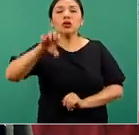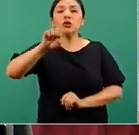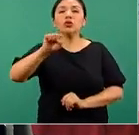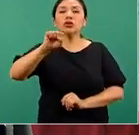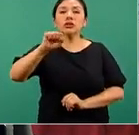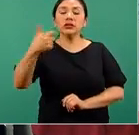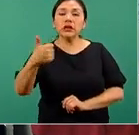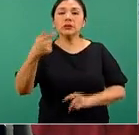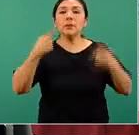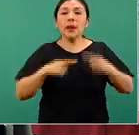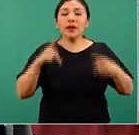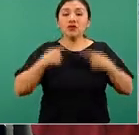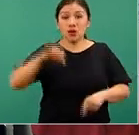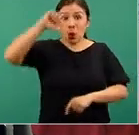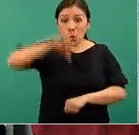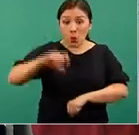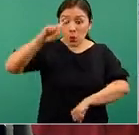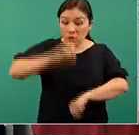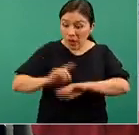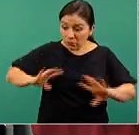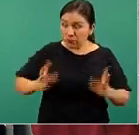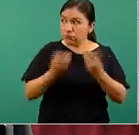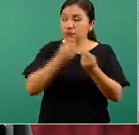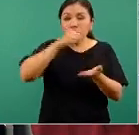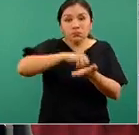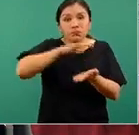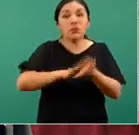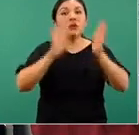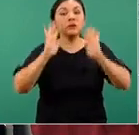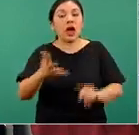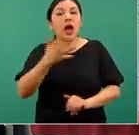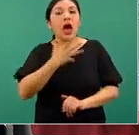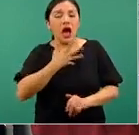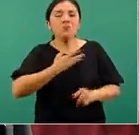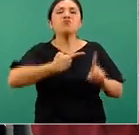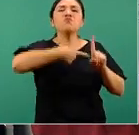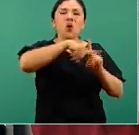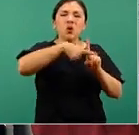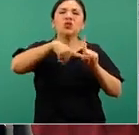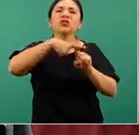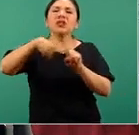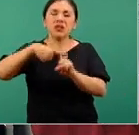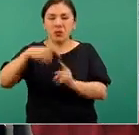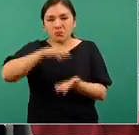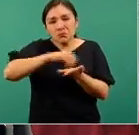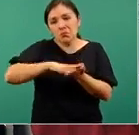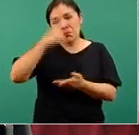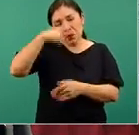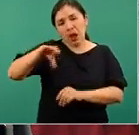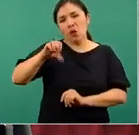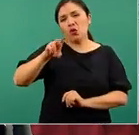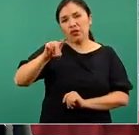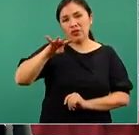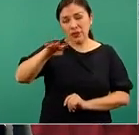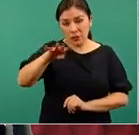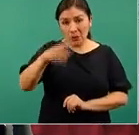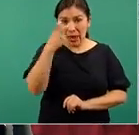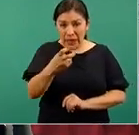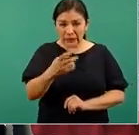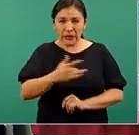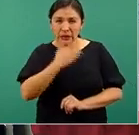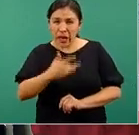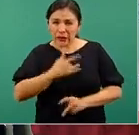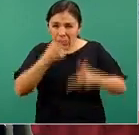2.362.886 personas que al día de hoy estimamos son ya casos confirmados de COVID-19. Esta estimación la